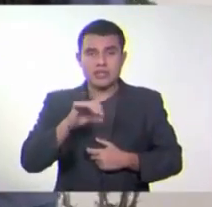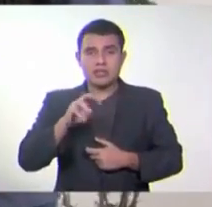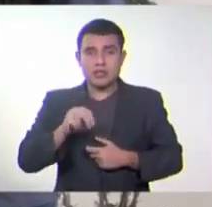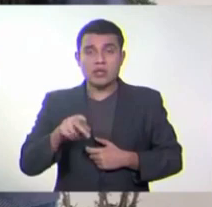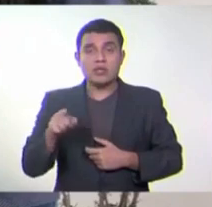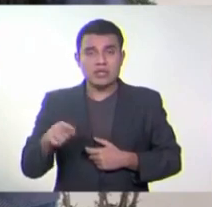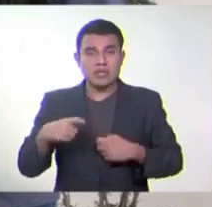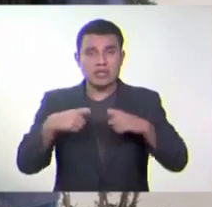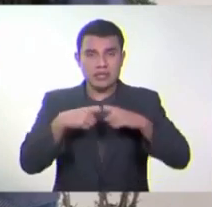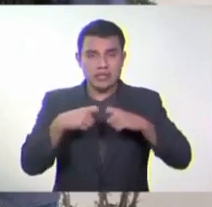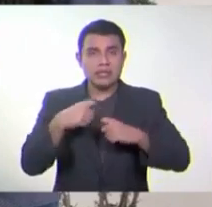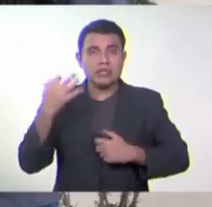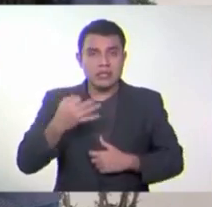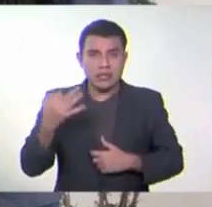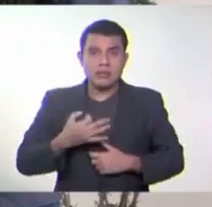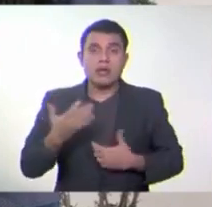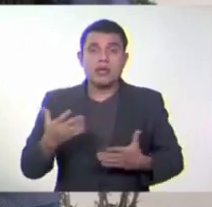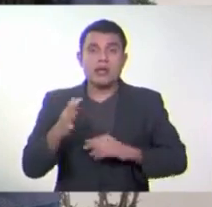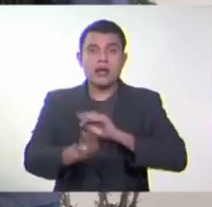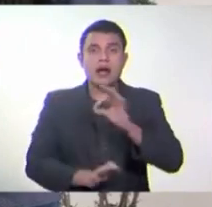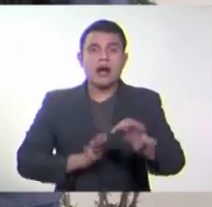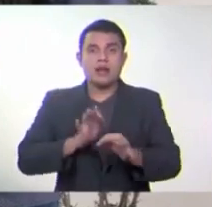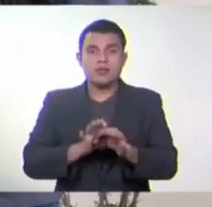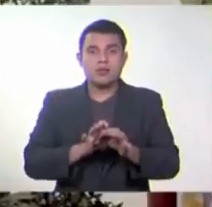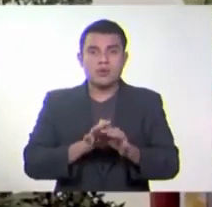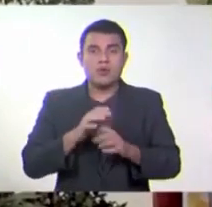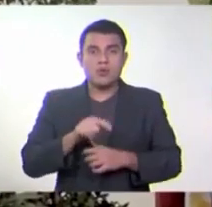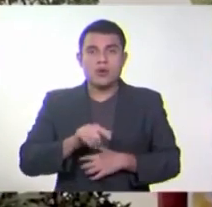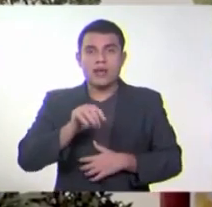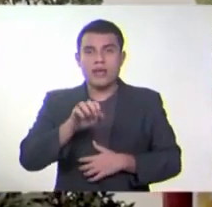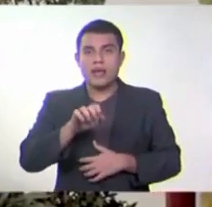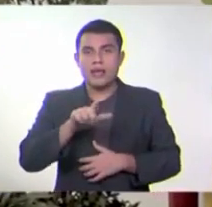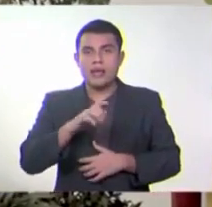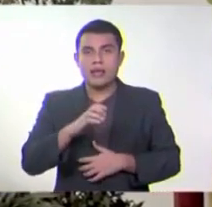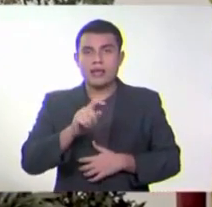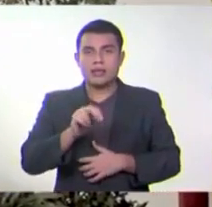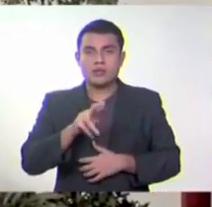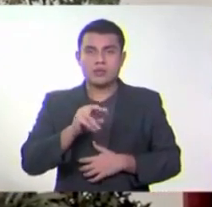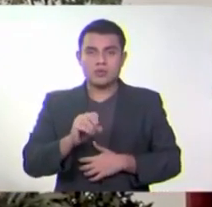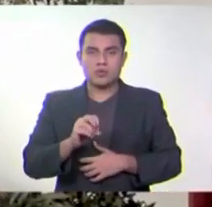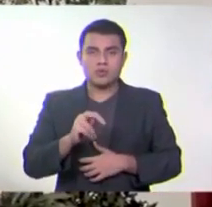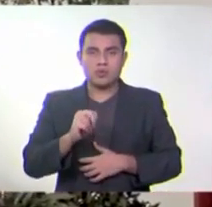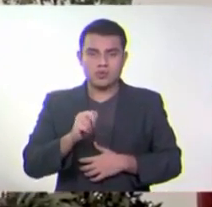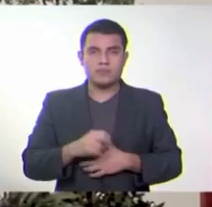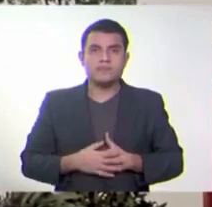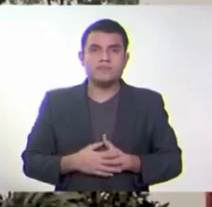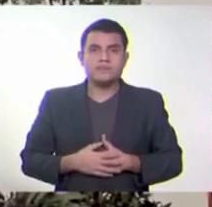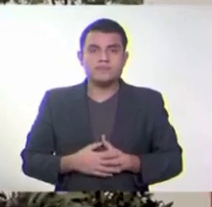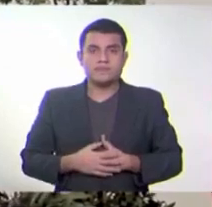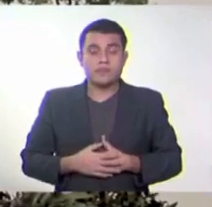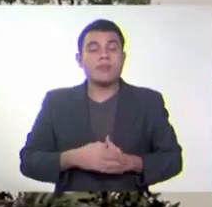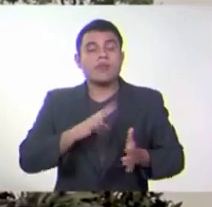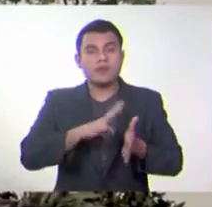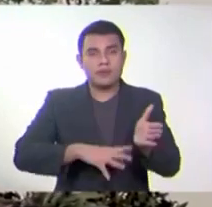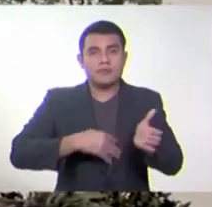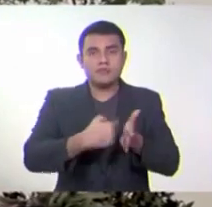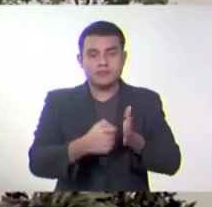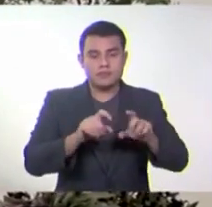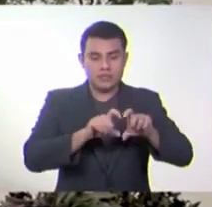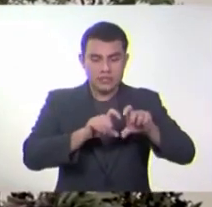necesita para que el átomo libere un electrón. En la tabla periódica, la energía de